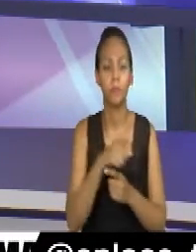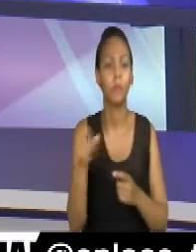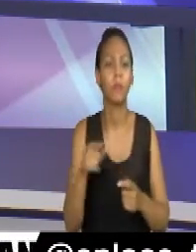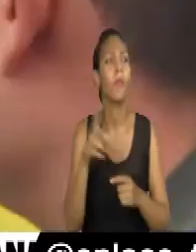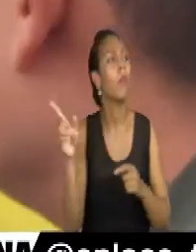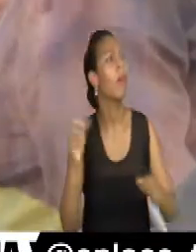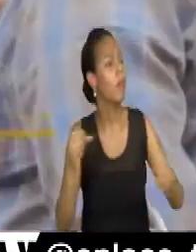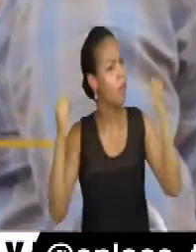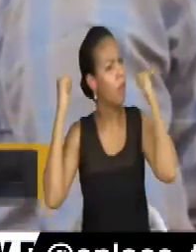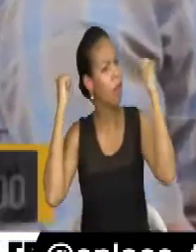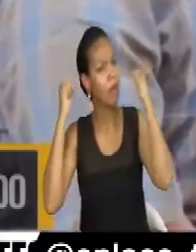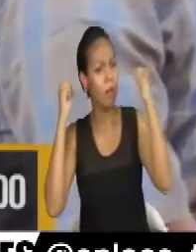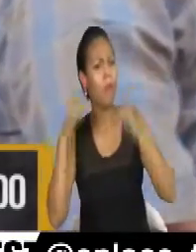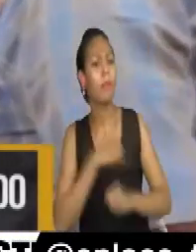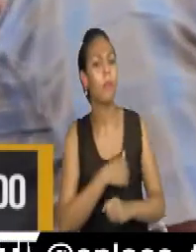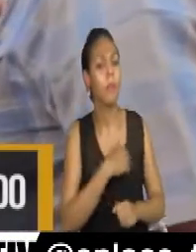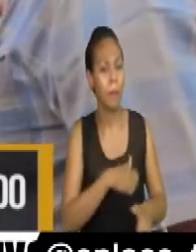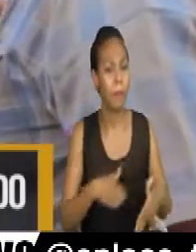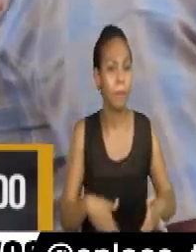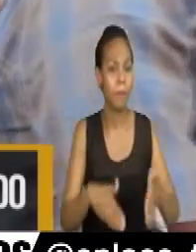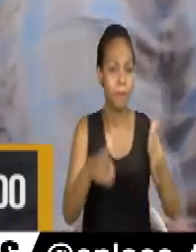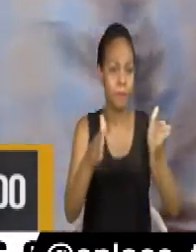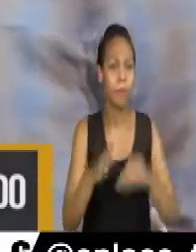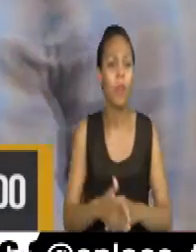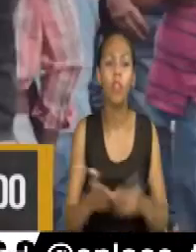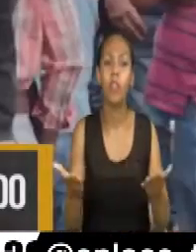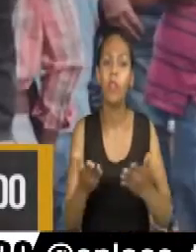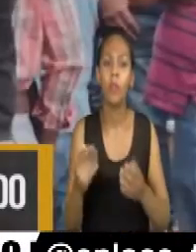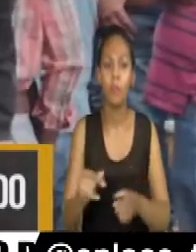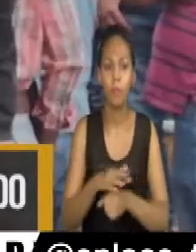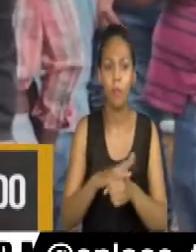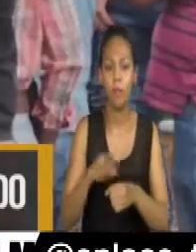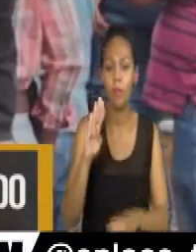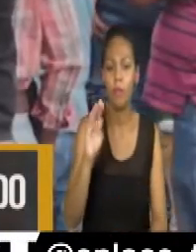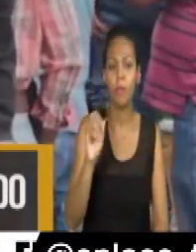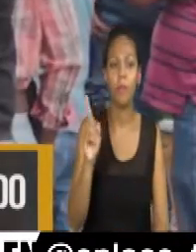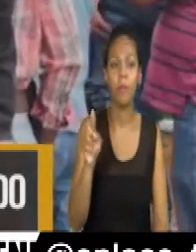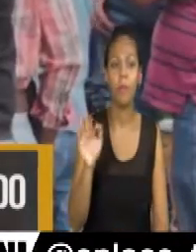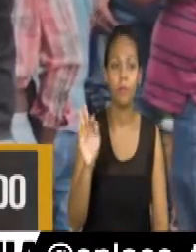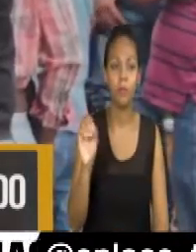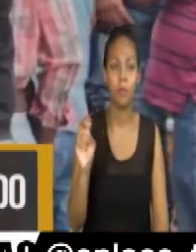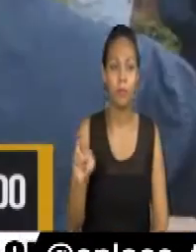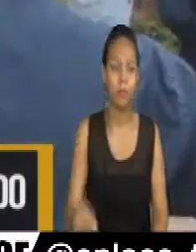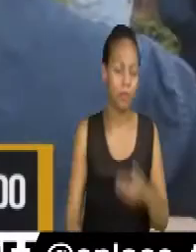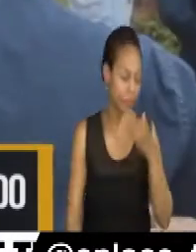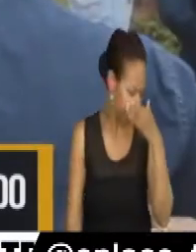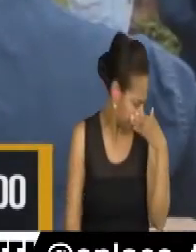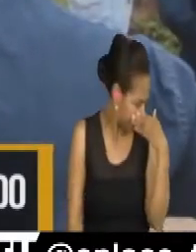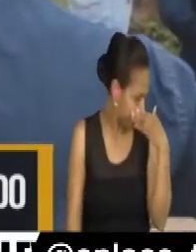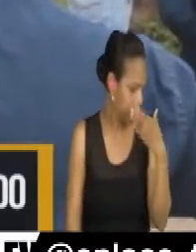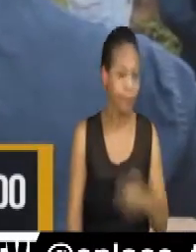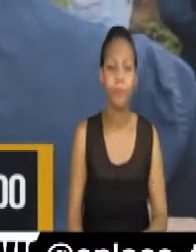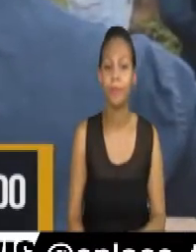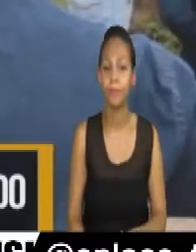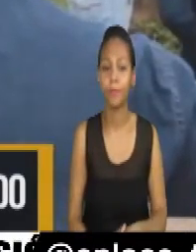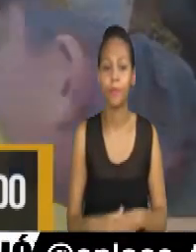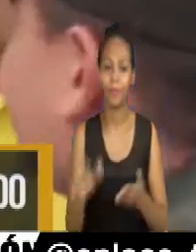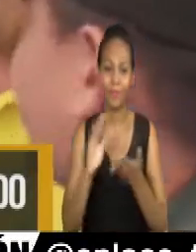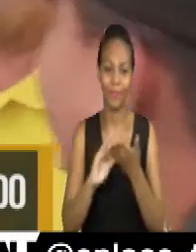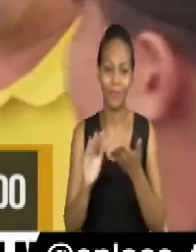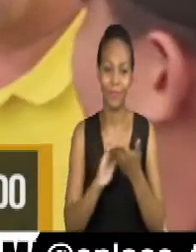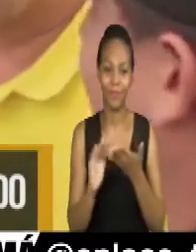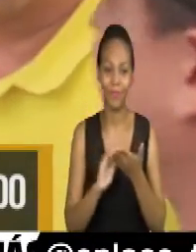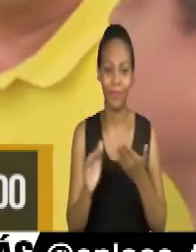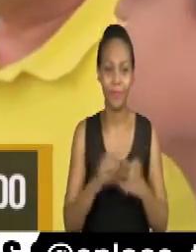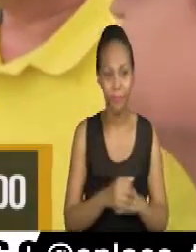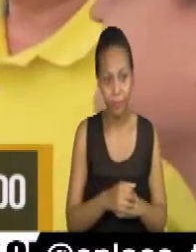reclamando intervención de la arteria vial en el sector del Boston. En este espacio, Ecopetrol y la Alcaldía se comprometieron en mantener las labores